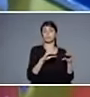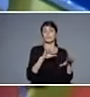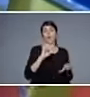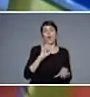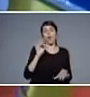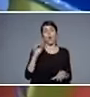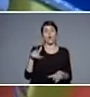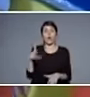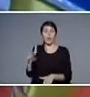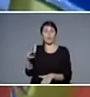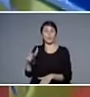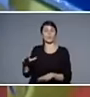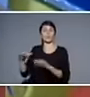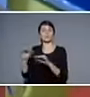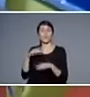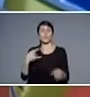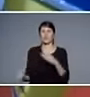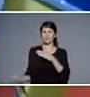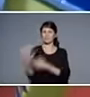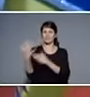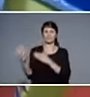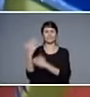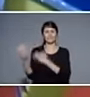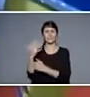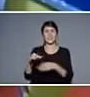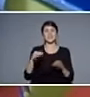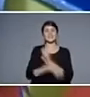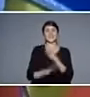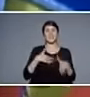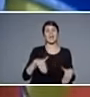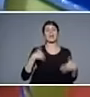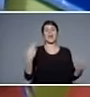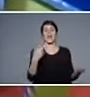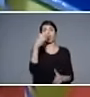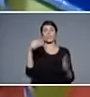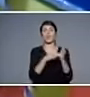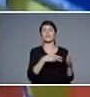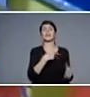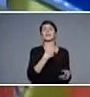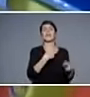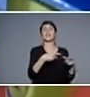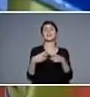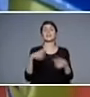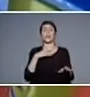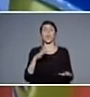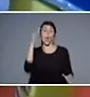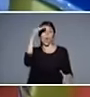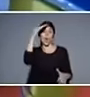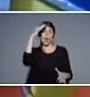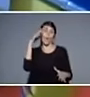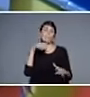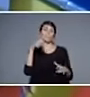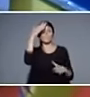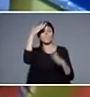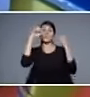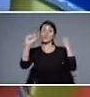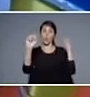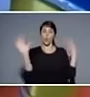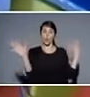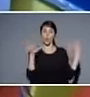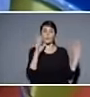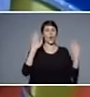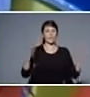se vacilan en nuestra cara, regalando casi 2.000 entradas por protocolo a gente que no vendrá nunca a